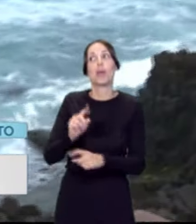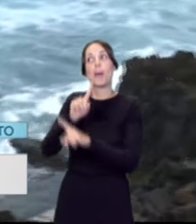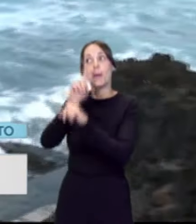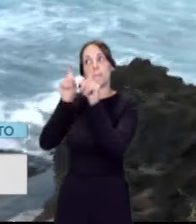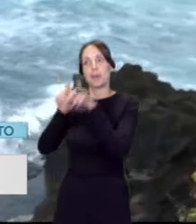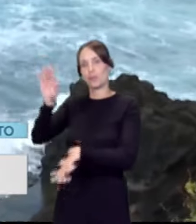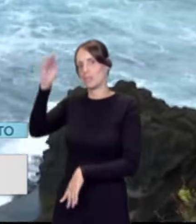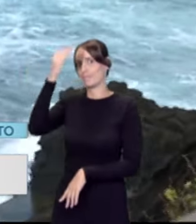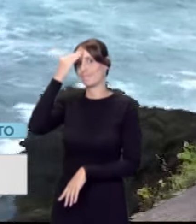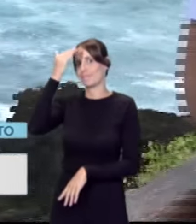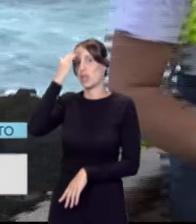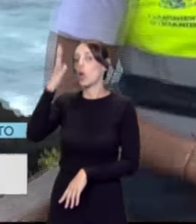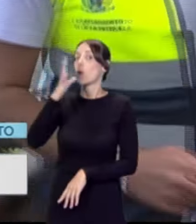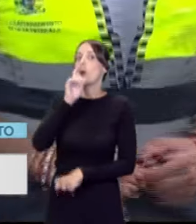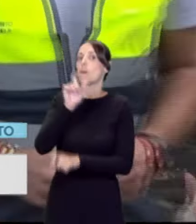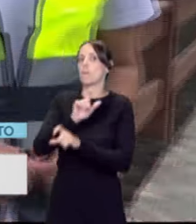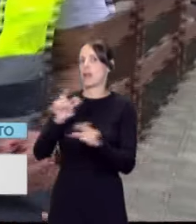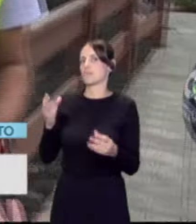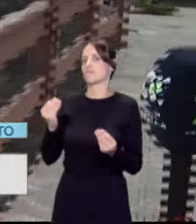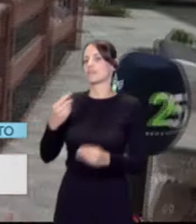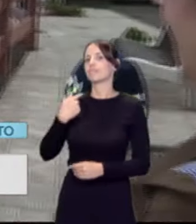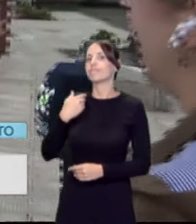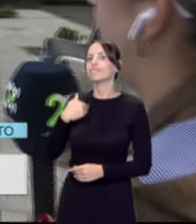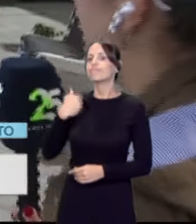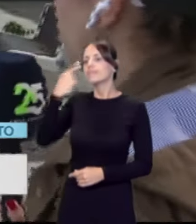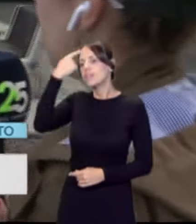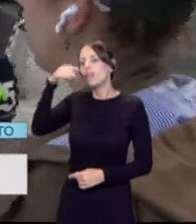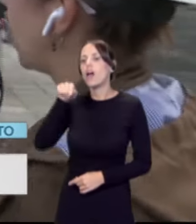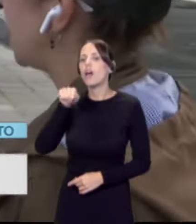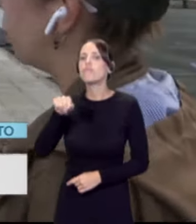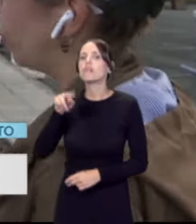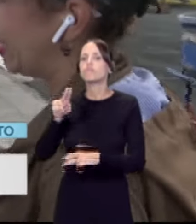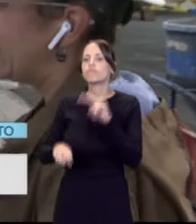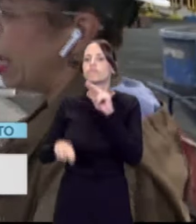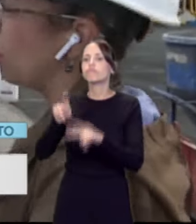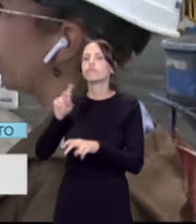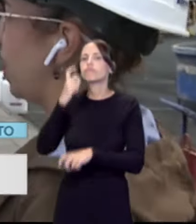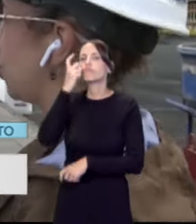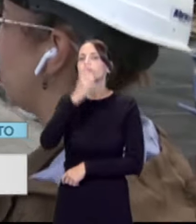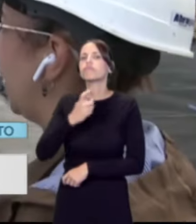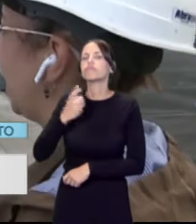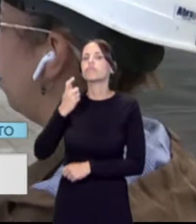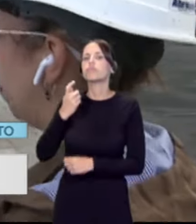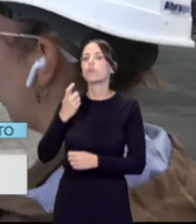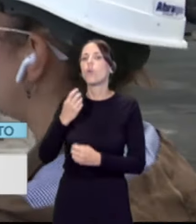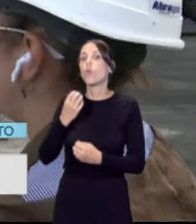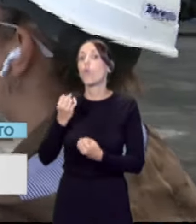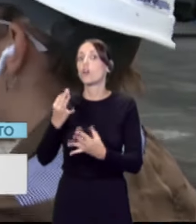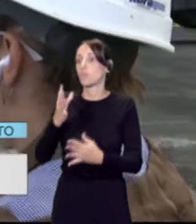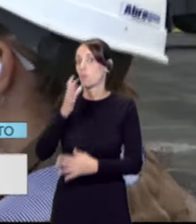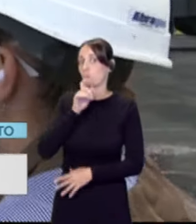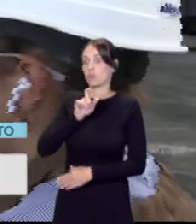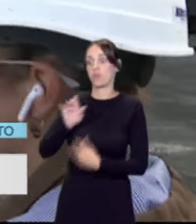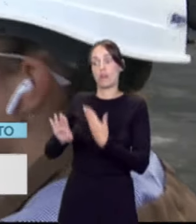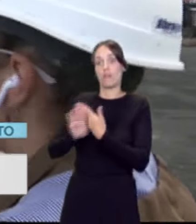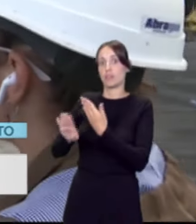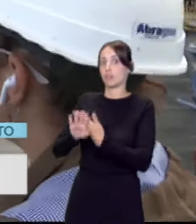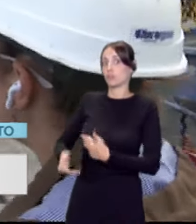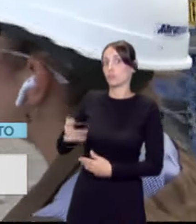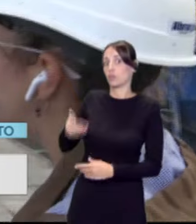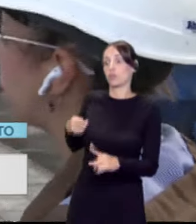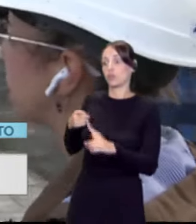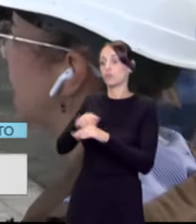muchas personas quieren saber cuánto tiempo estarán estas obras en marcha, porque es una de las zonas también para los vecinos fundamental para venir a nadar